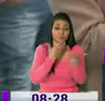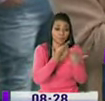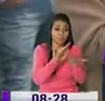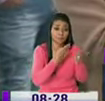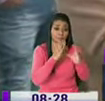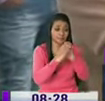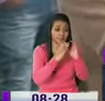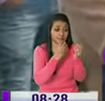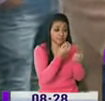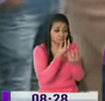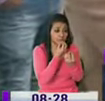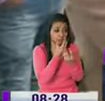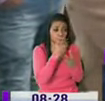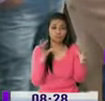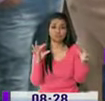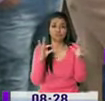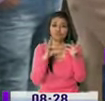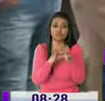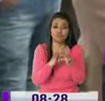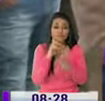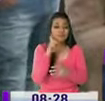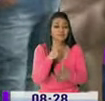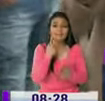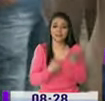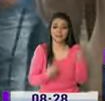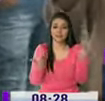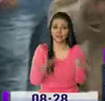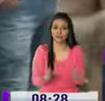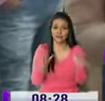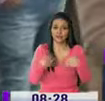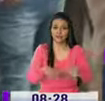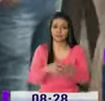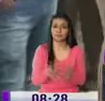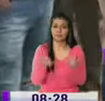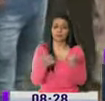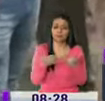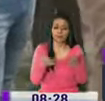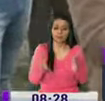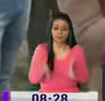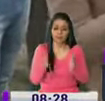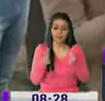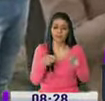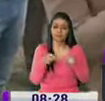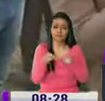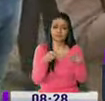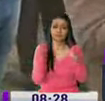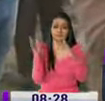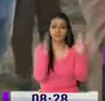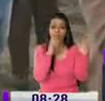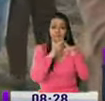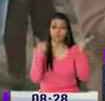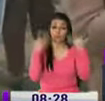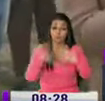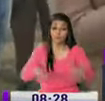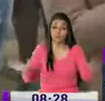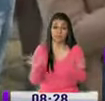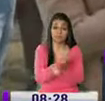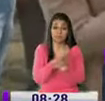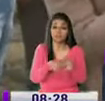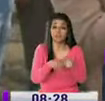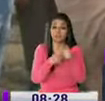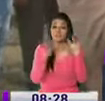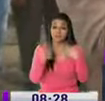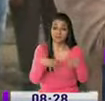ellos, escucharles y trabajar con ellos en sus necesidades. Ahora está parcialmente habilitada esa vía, pero yo me imagino que cuando ya empiece, pues